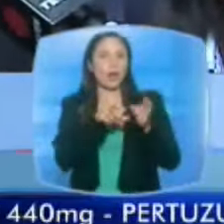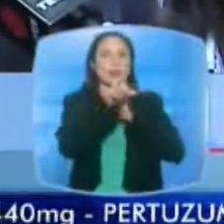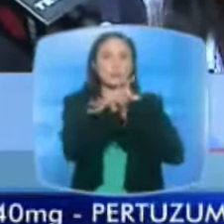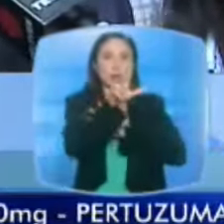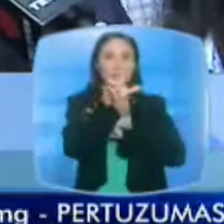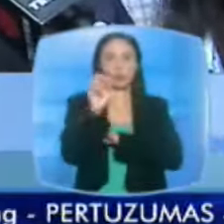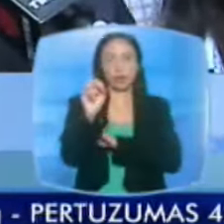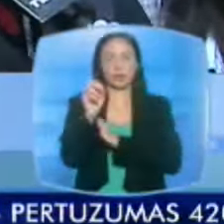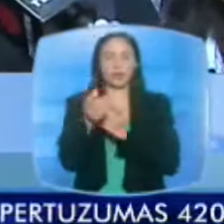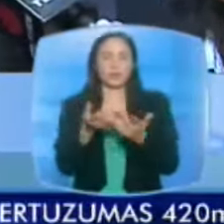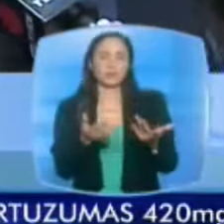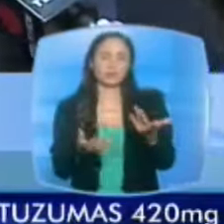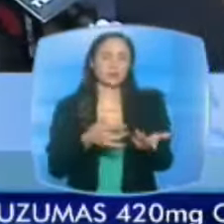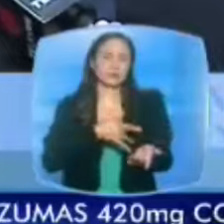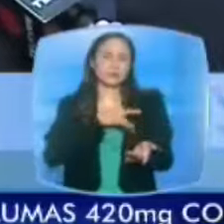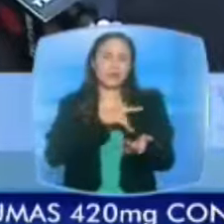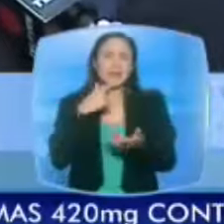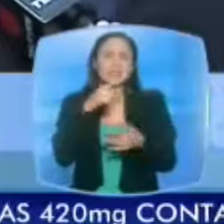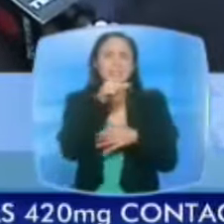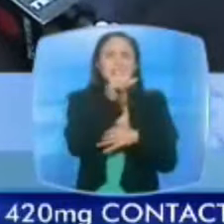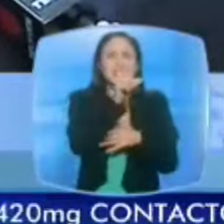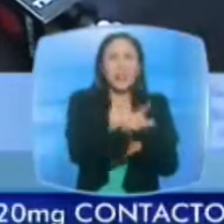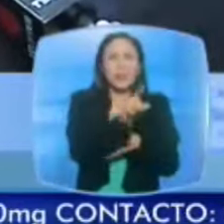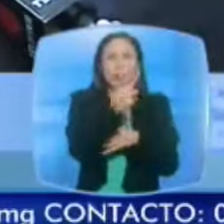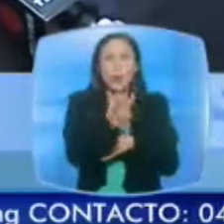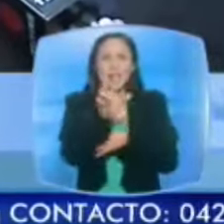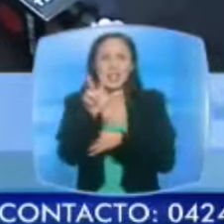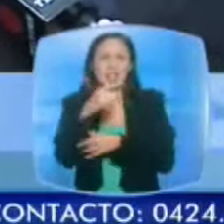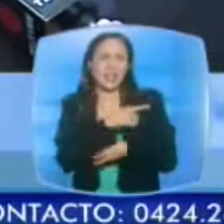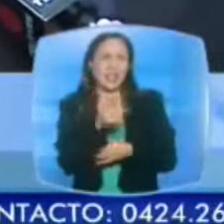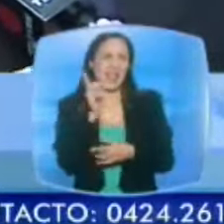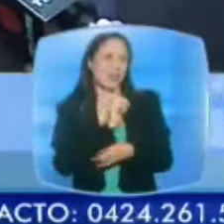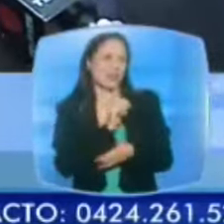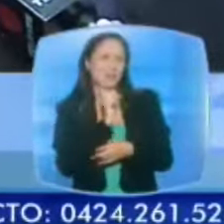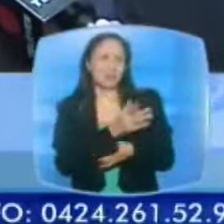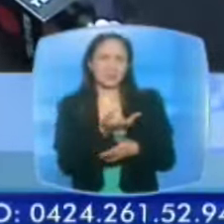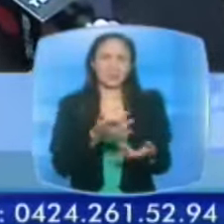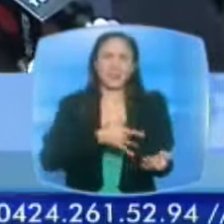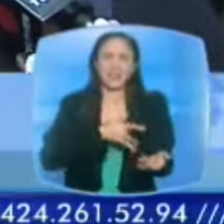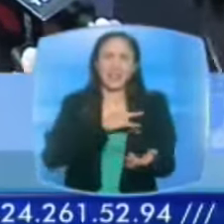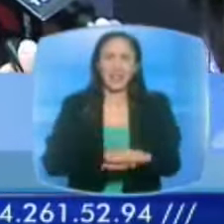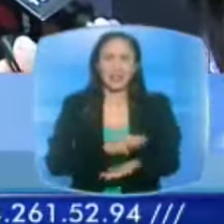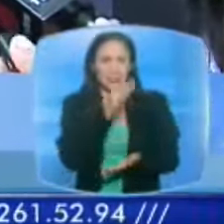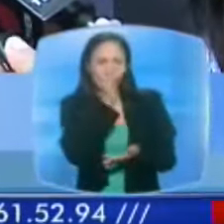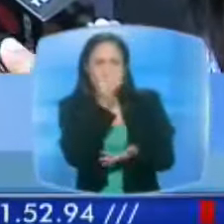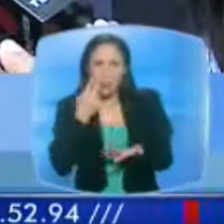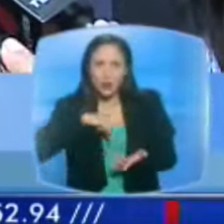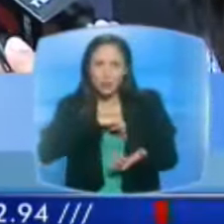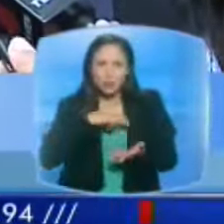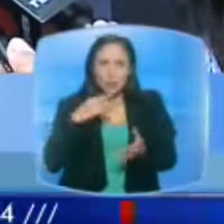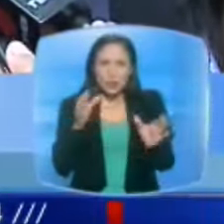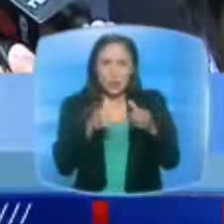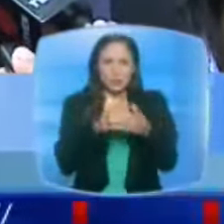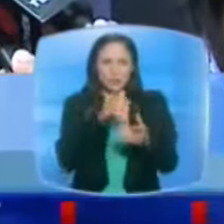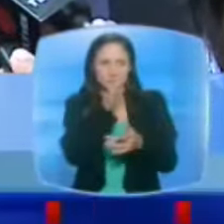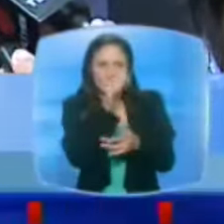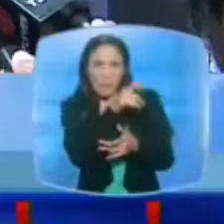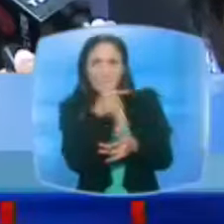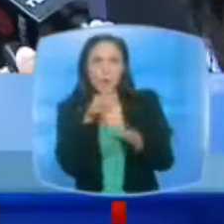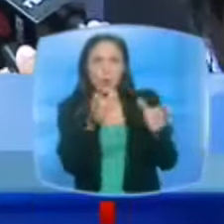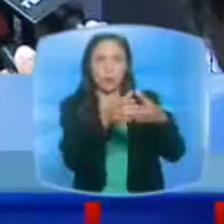bolívares serían 13 bolívares, 143. Es decir, sería como una burla en la cara de los trabajadores. Y esa situación sencillamente la tenemos que